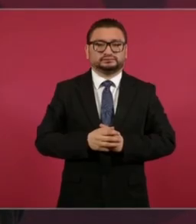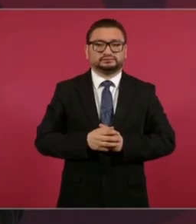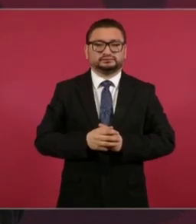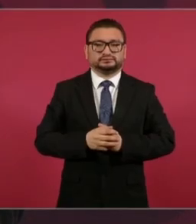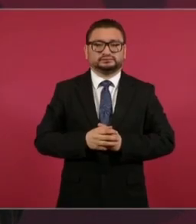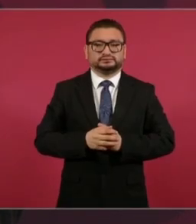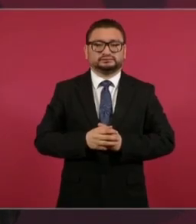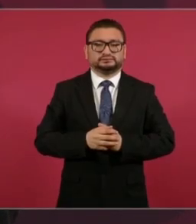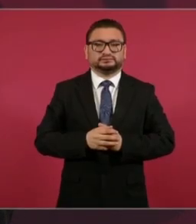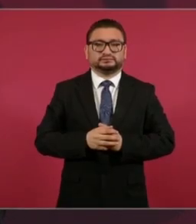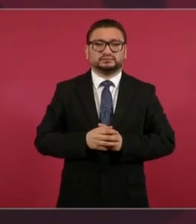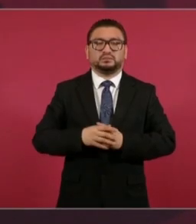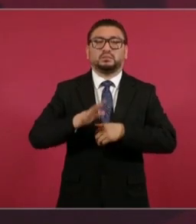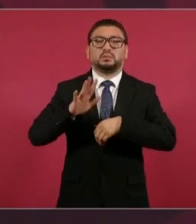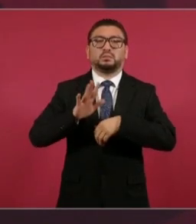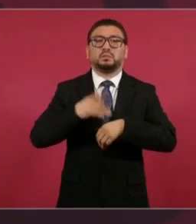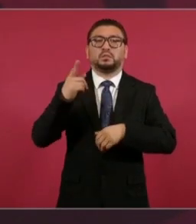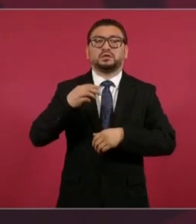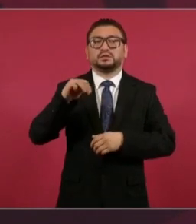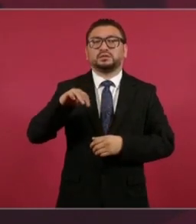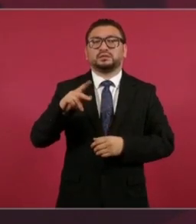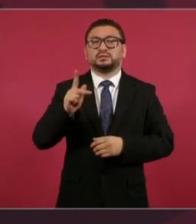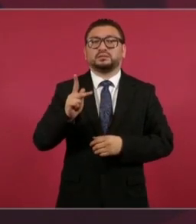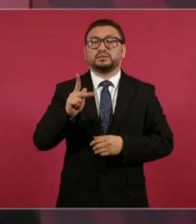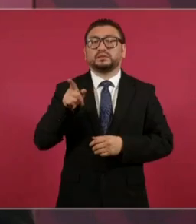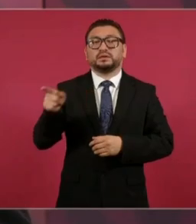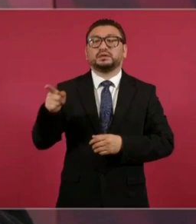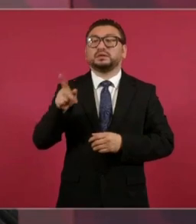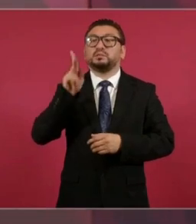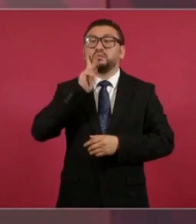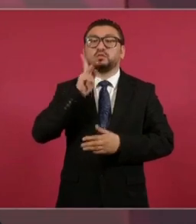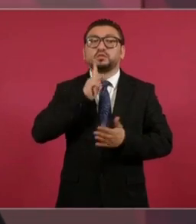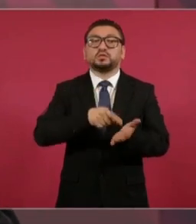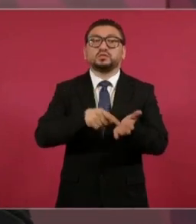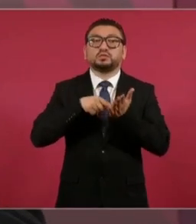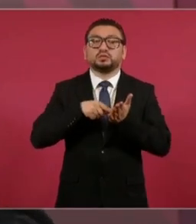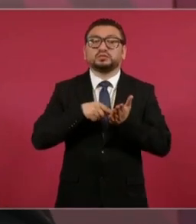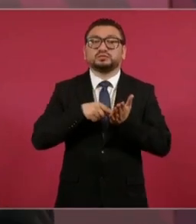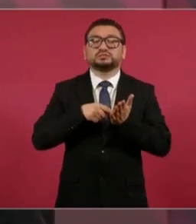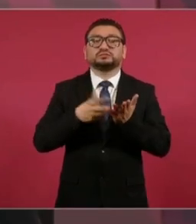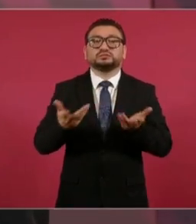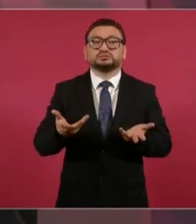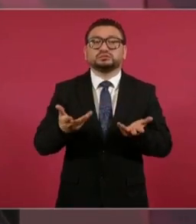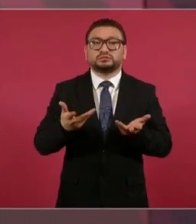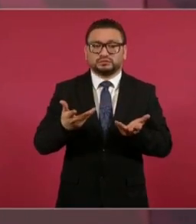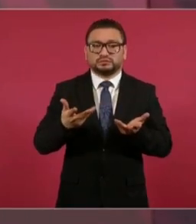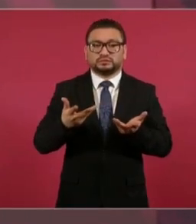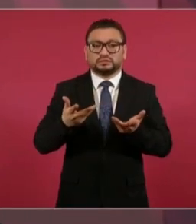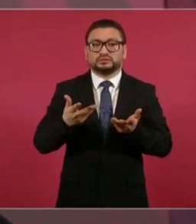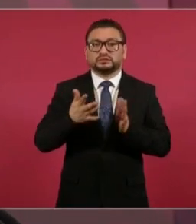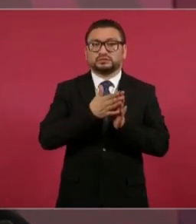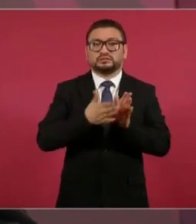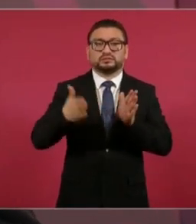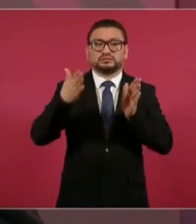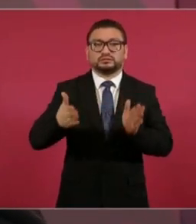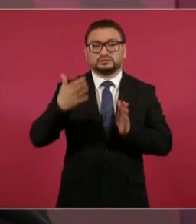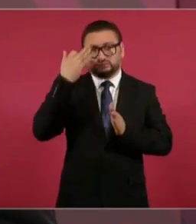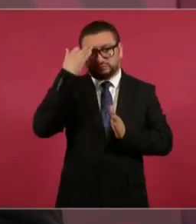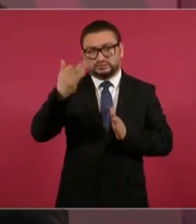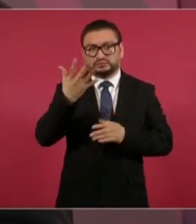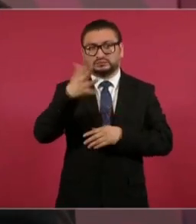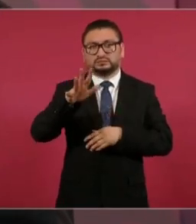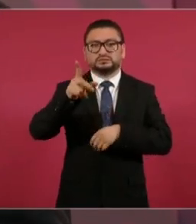libertad porque el Ministerio Público no pudo probar en un término de 10